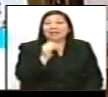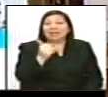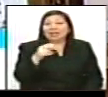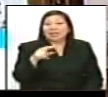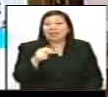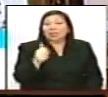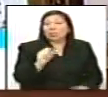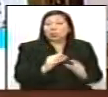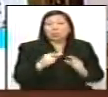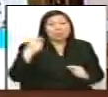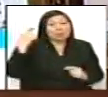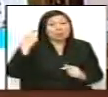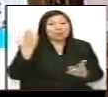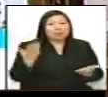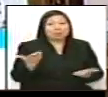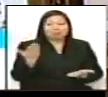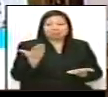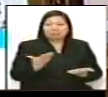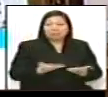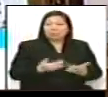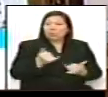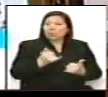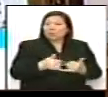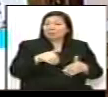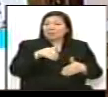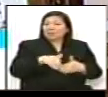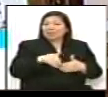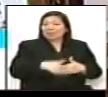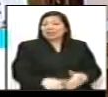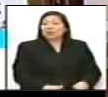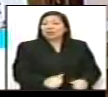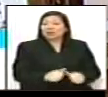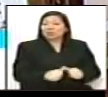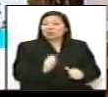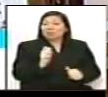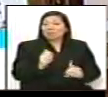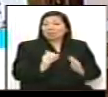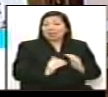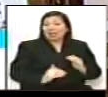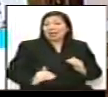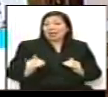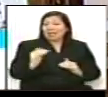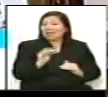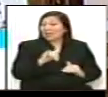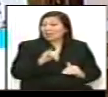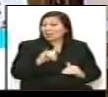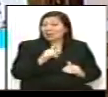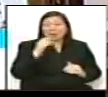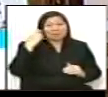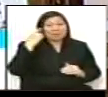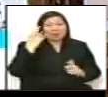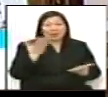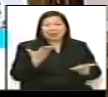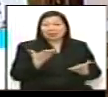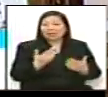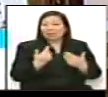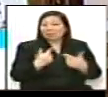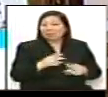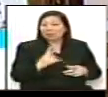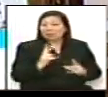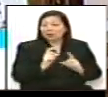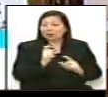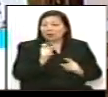a un partido político que participó en las últimas elecciones con un número de multas altísimo, que es el mismo partido político que ha perdido